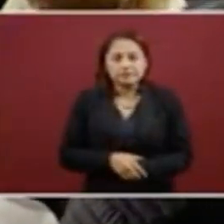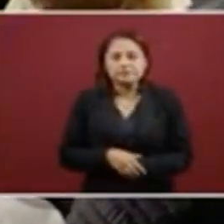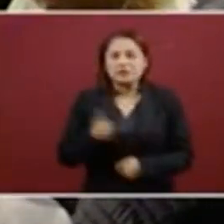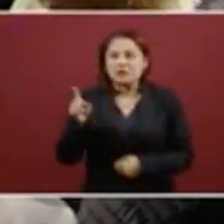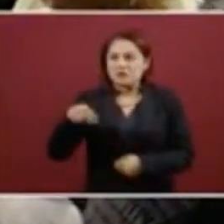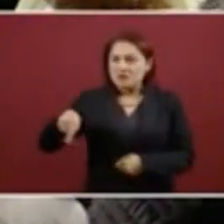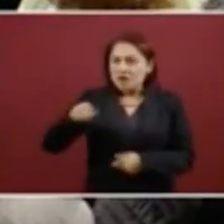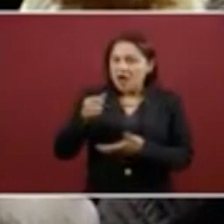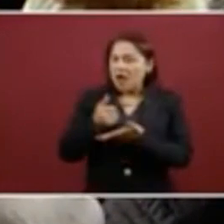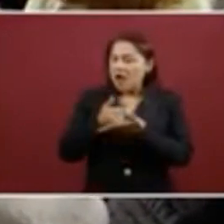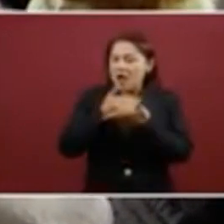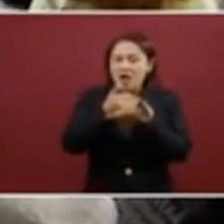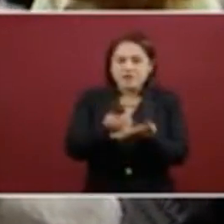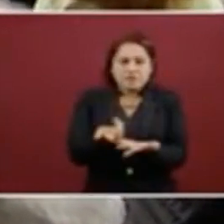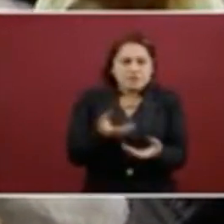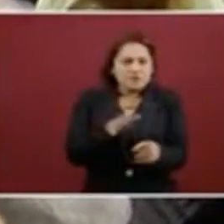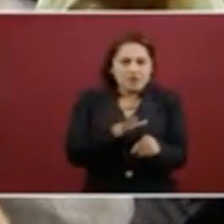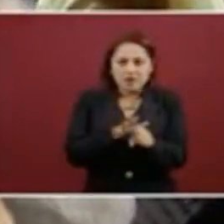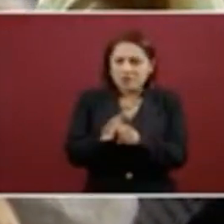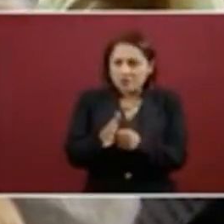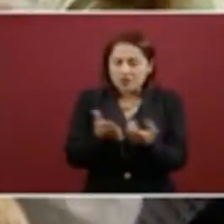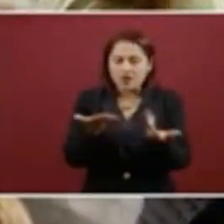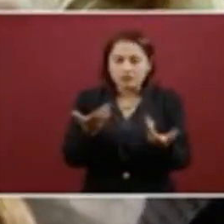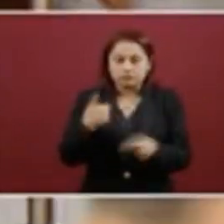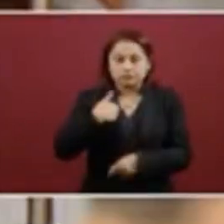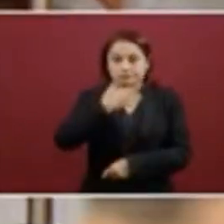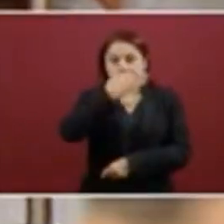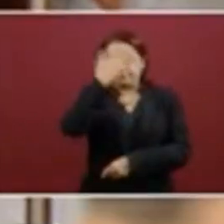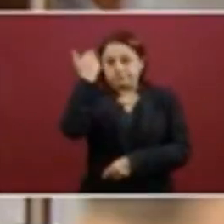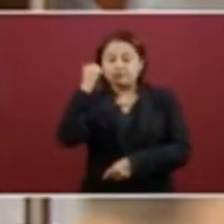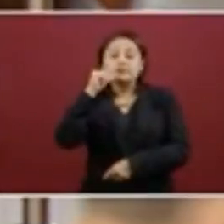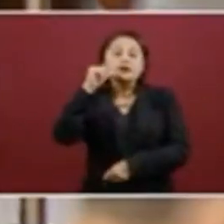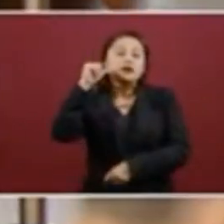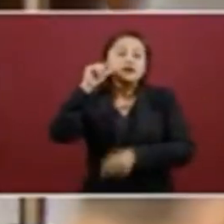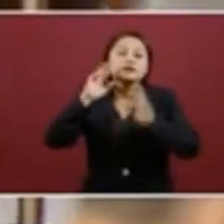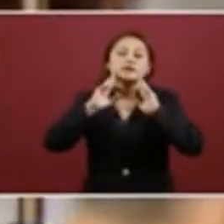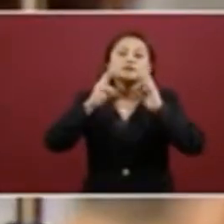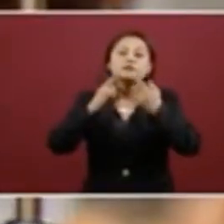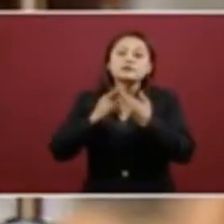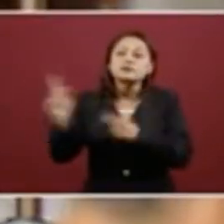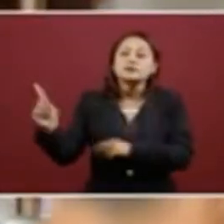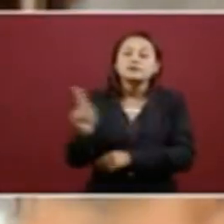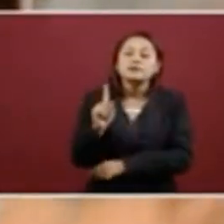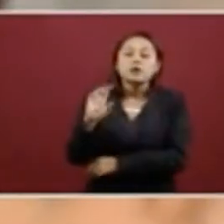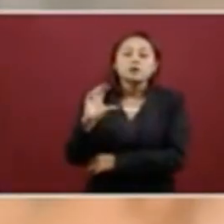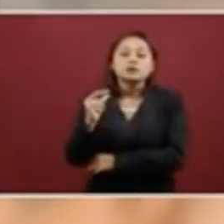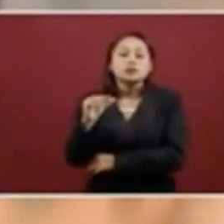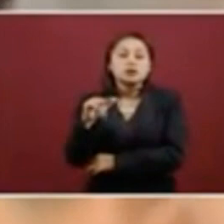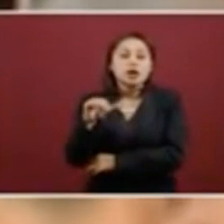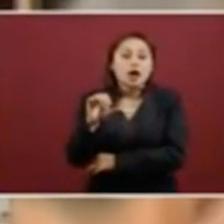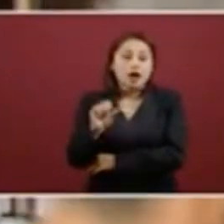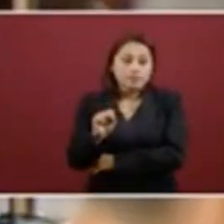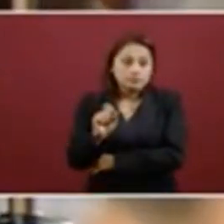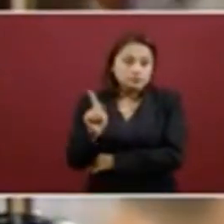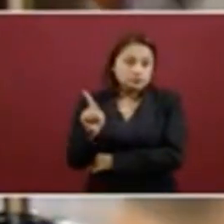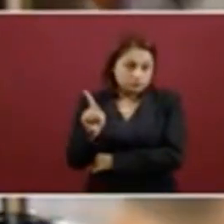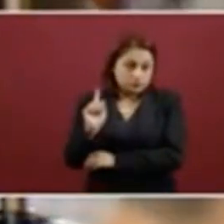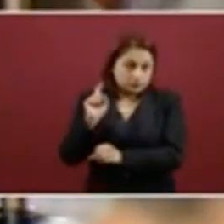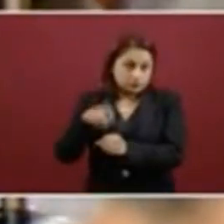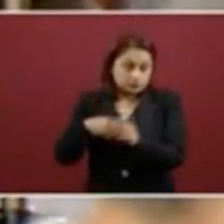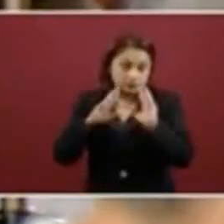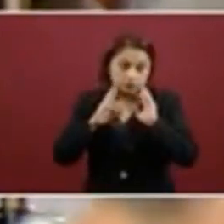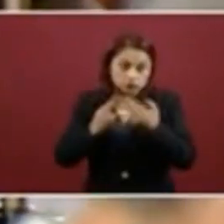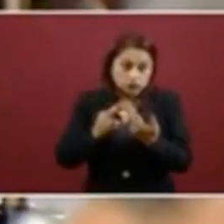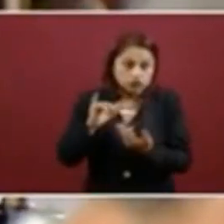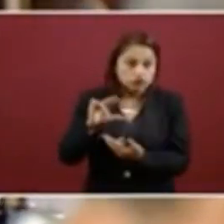está bien divisada la línea de negocios. Uh-huh. Se tiene que ver exactamente a qué proyectos de